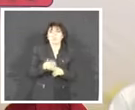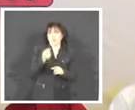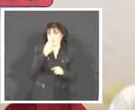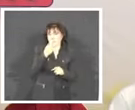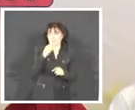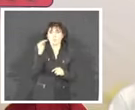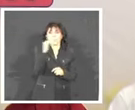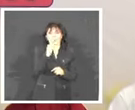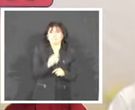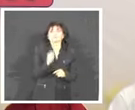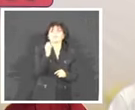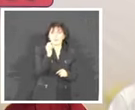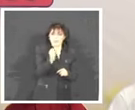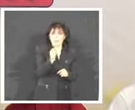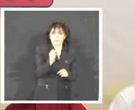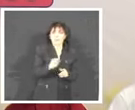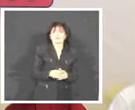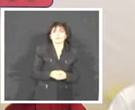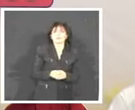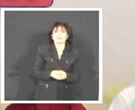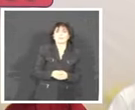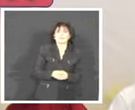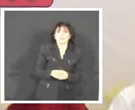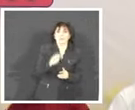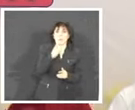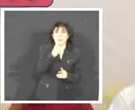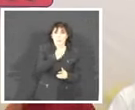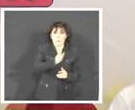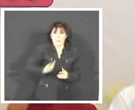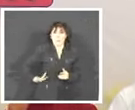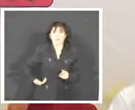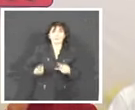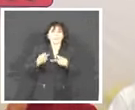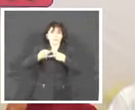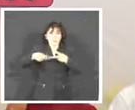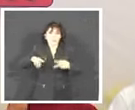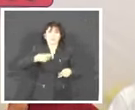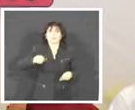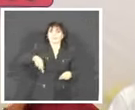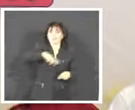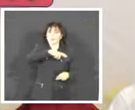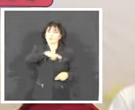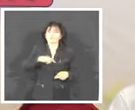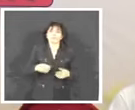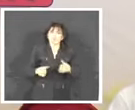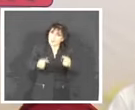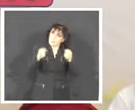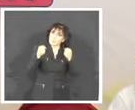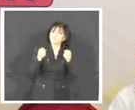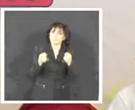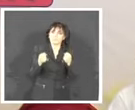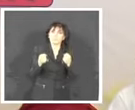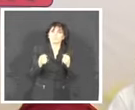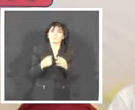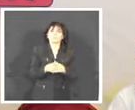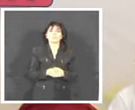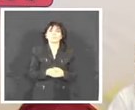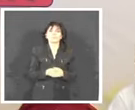medicamentos gratuitos. Ya lo inició el presidente y nosotros lo vamos a consolidar. Y lo vamos